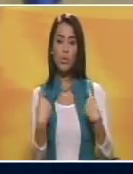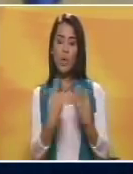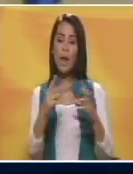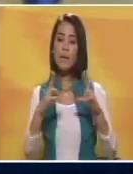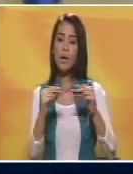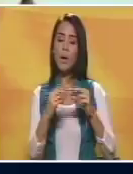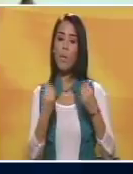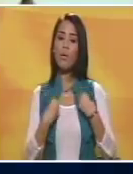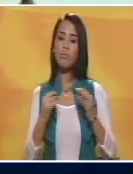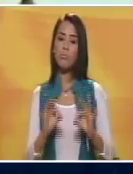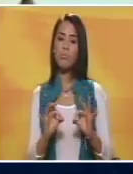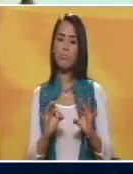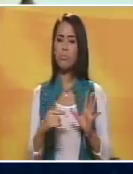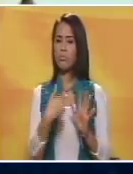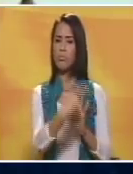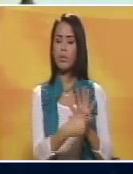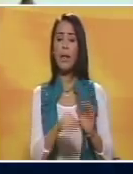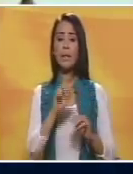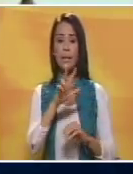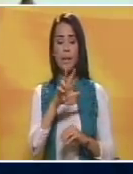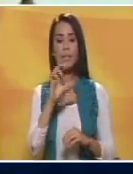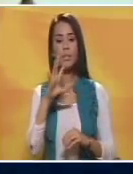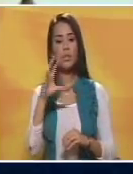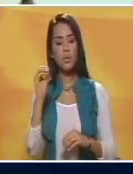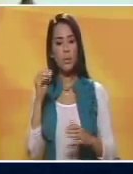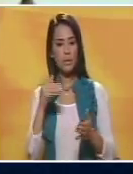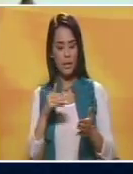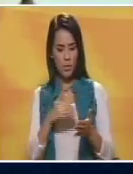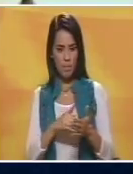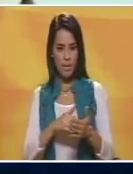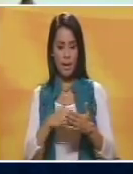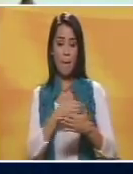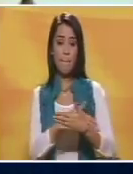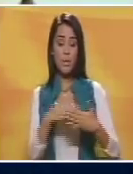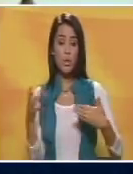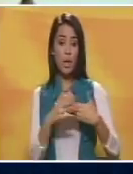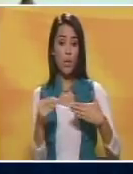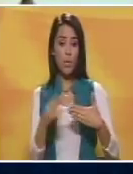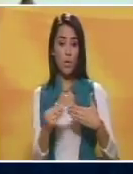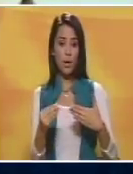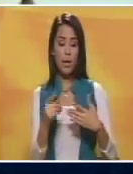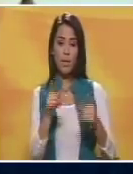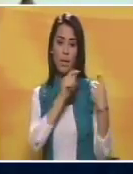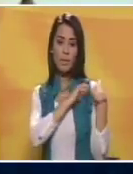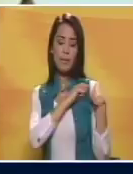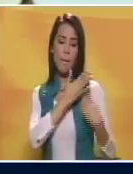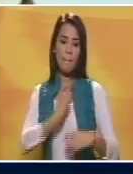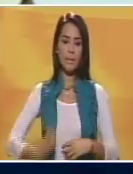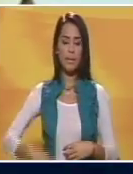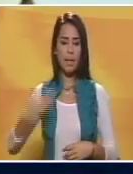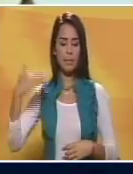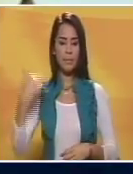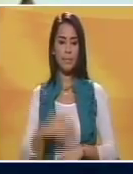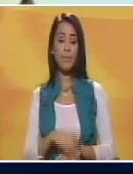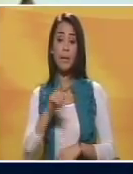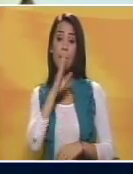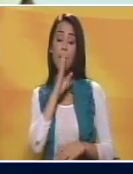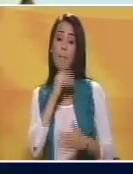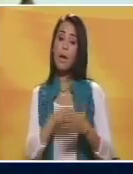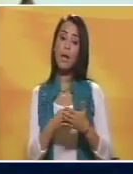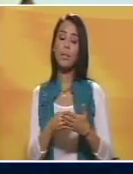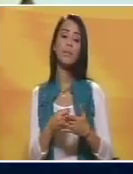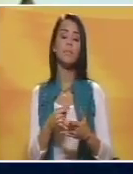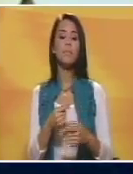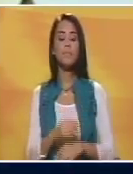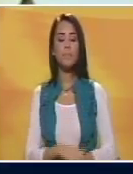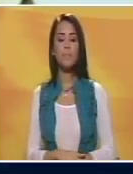Nicaragua por la presunta malversación de más de $351 millones durante su mandato. Además, se ordenó el congelamiento de inmuebles, vehículos y